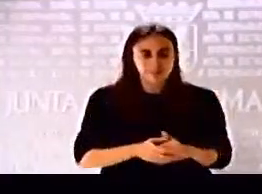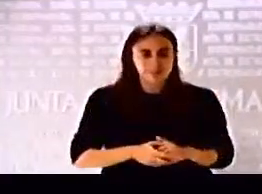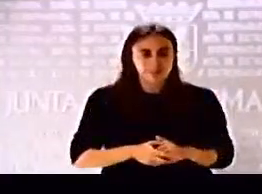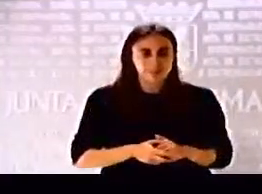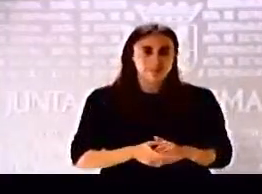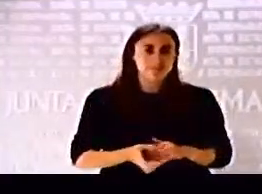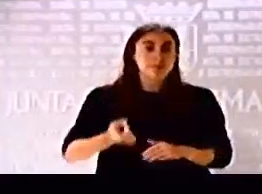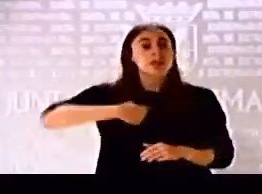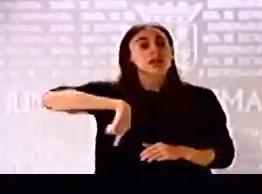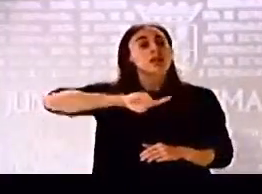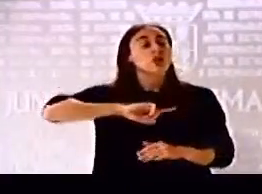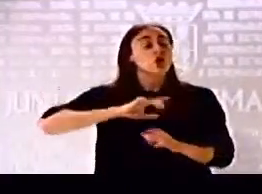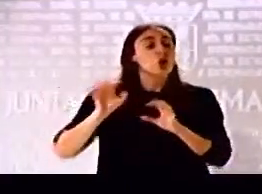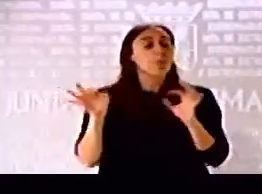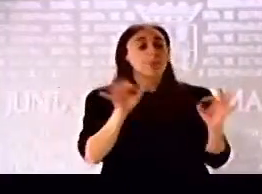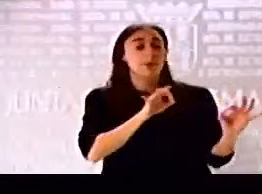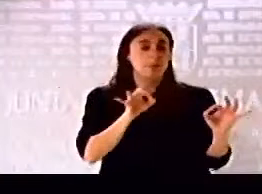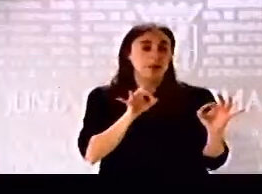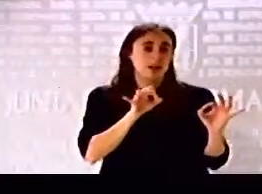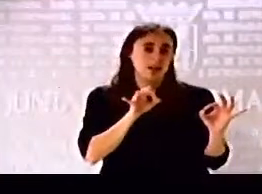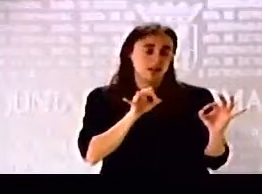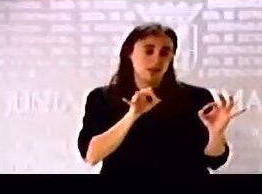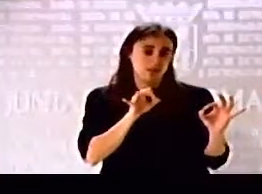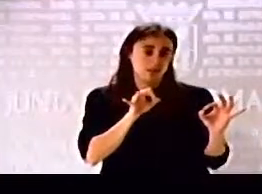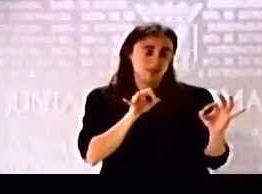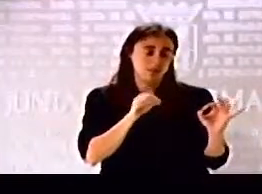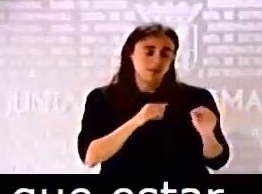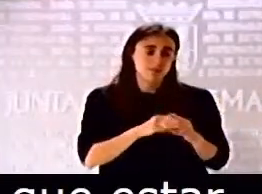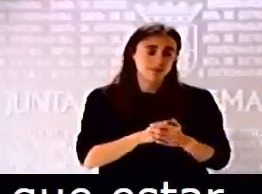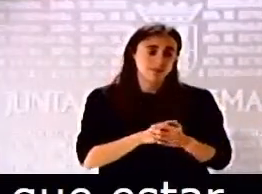Tenemos que estar preparados para